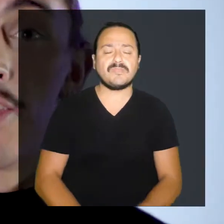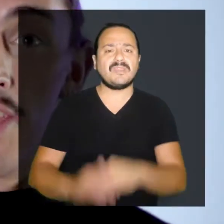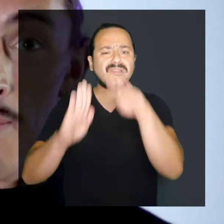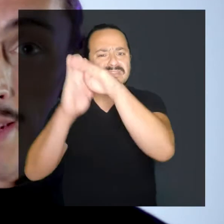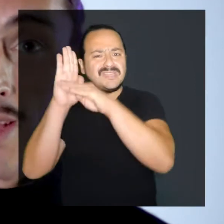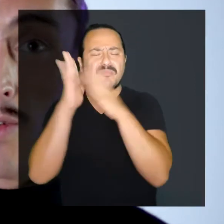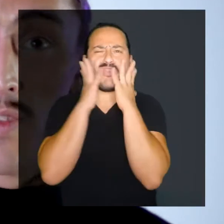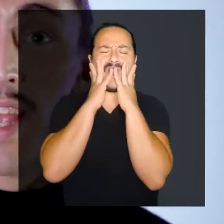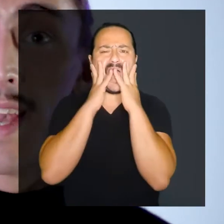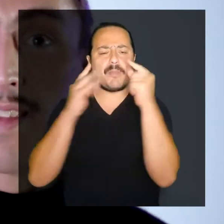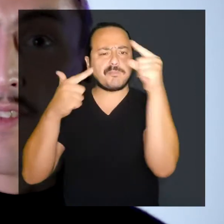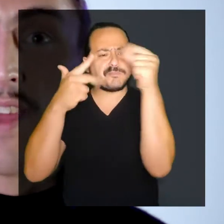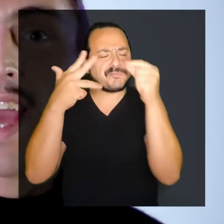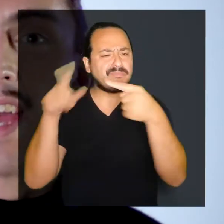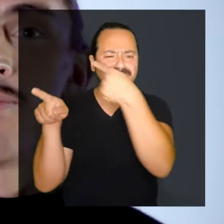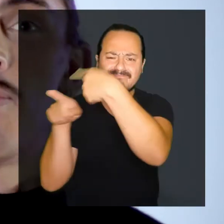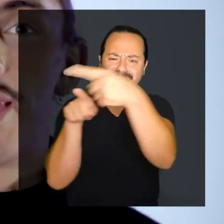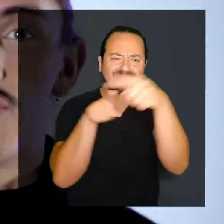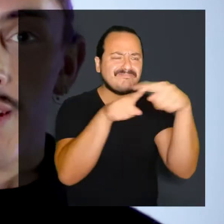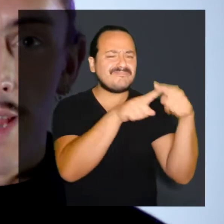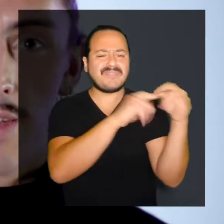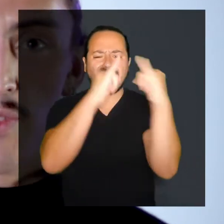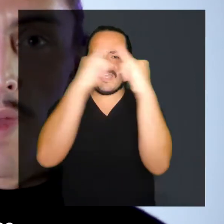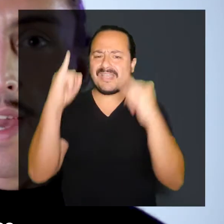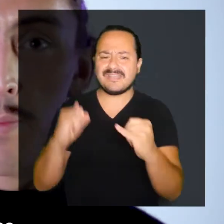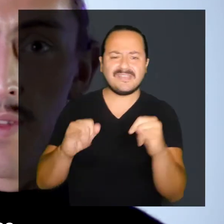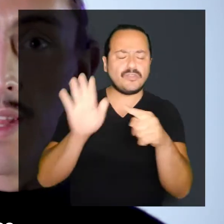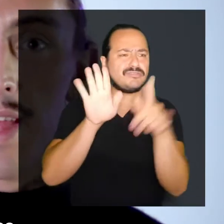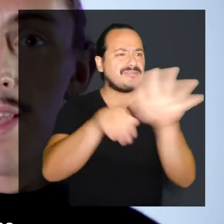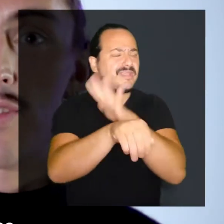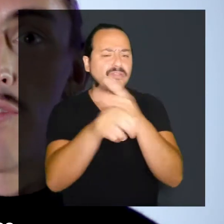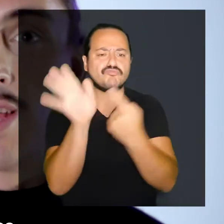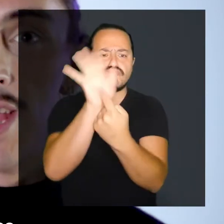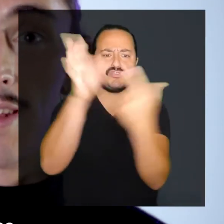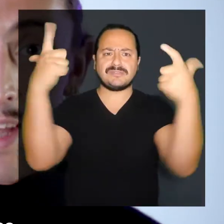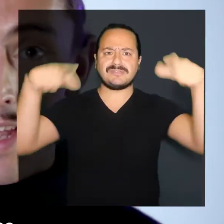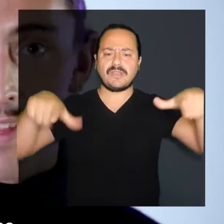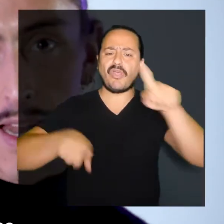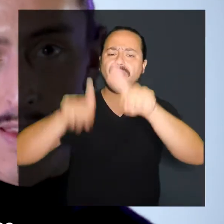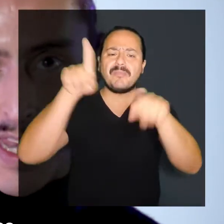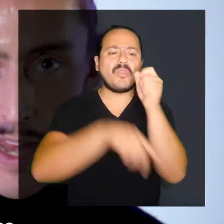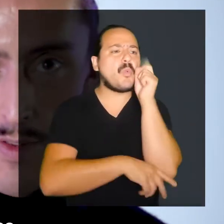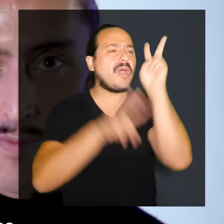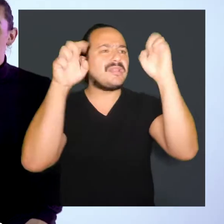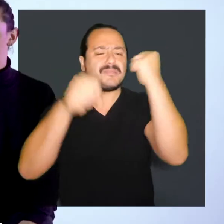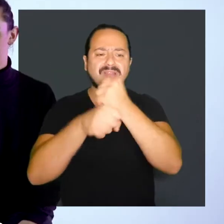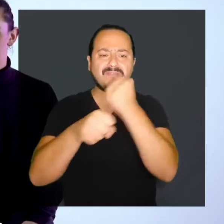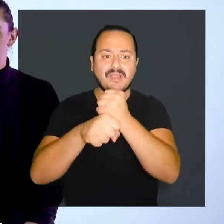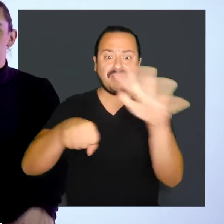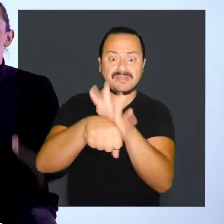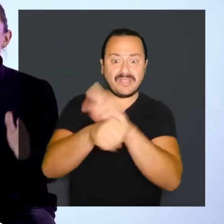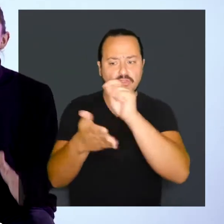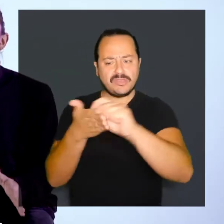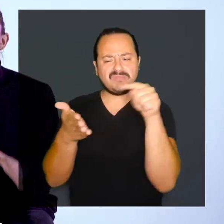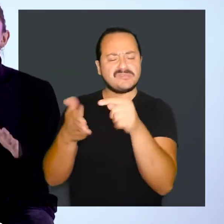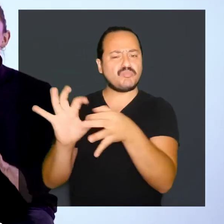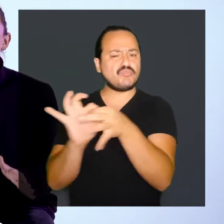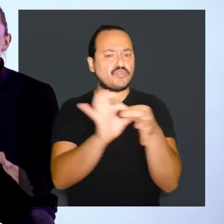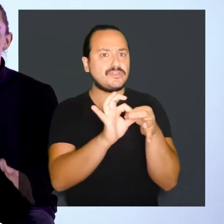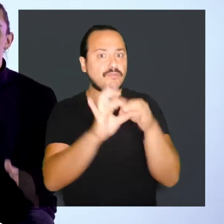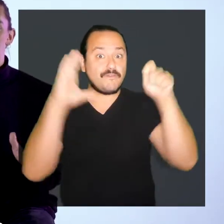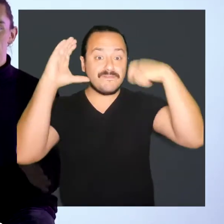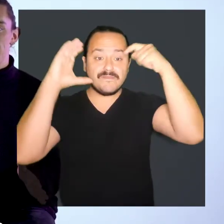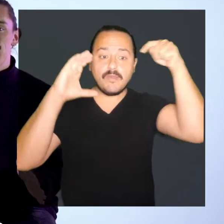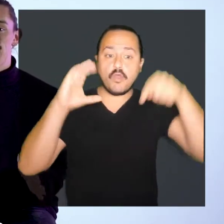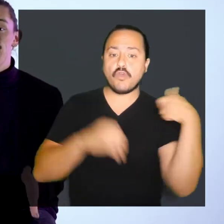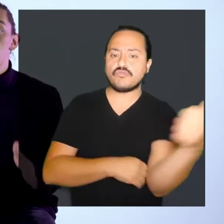El género dramático se clasifica en varios estilos para representar las obras teatrales en el escenario. Estas dependen de las